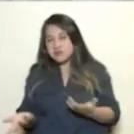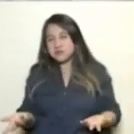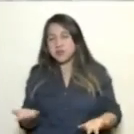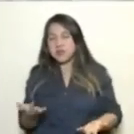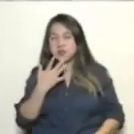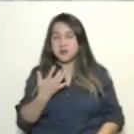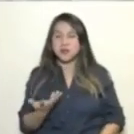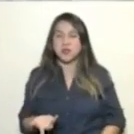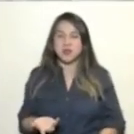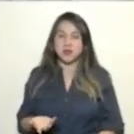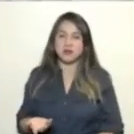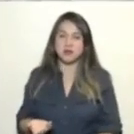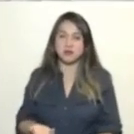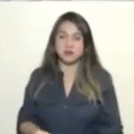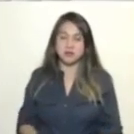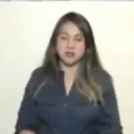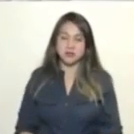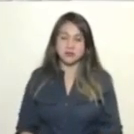Porque